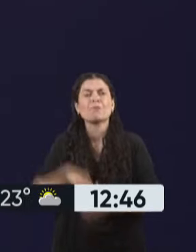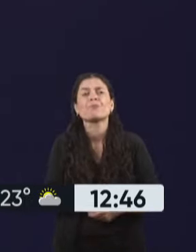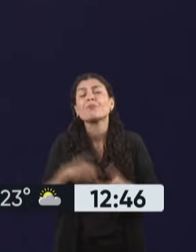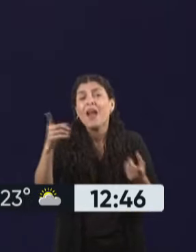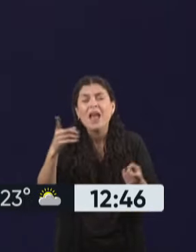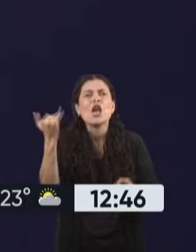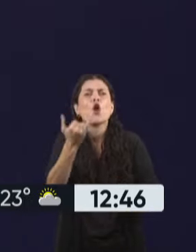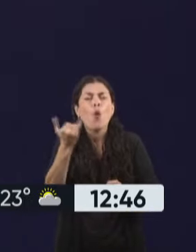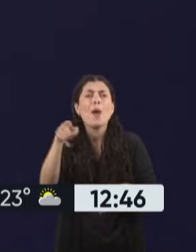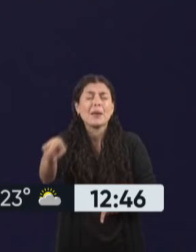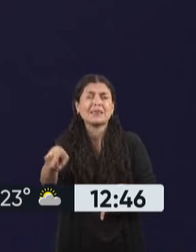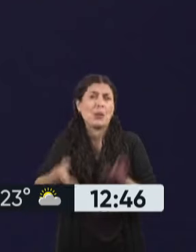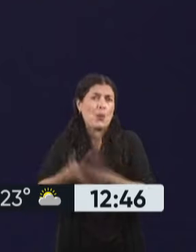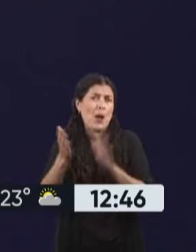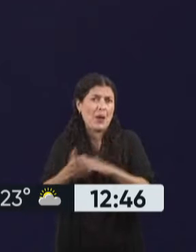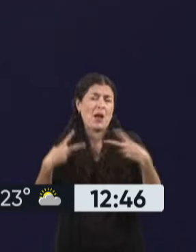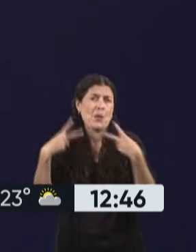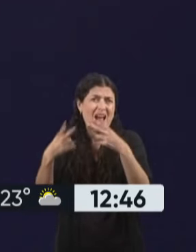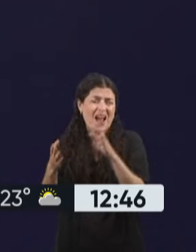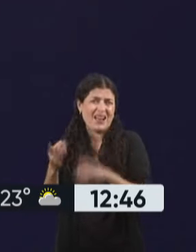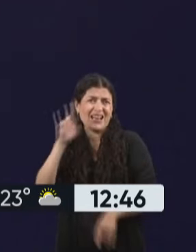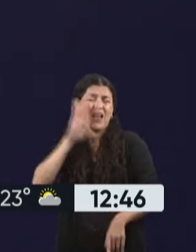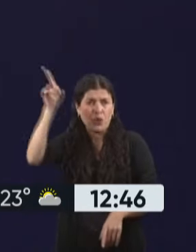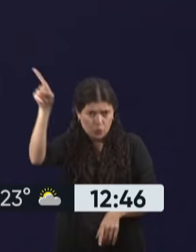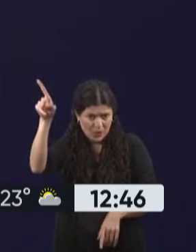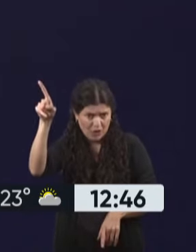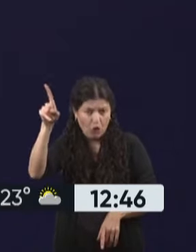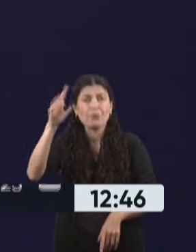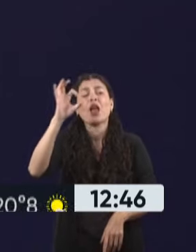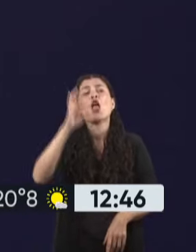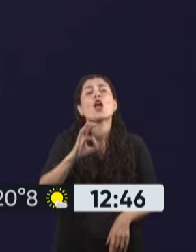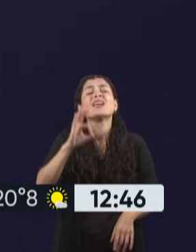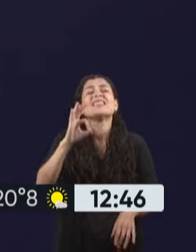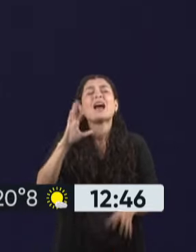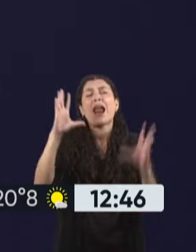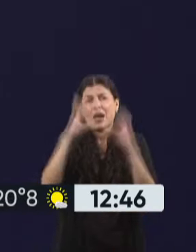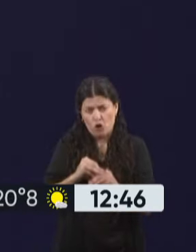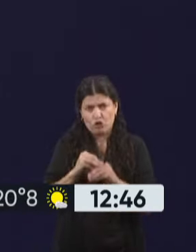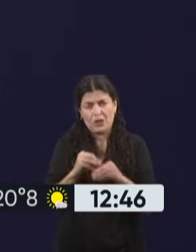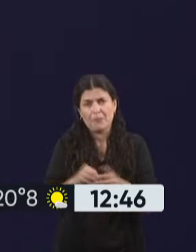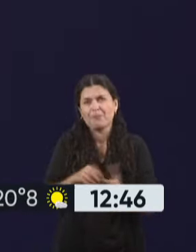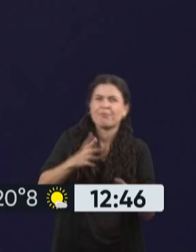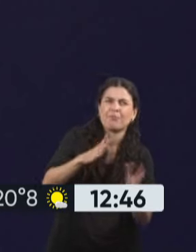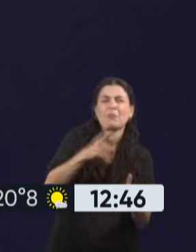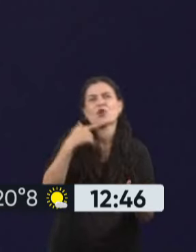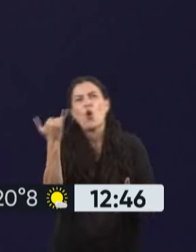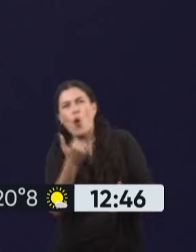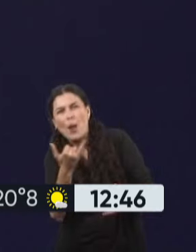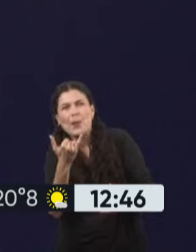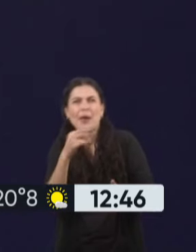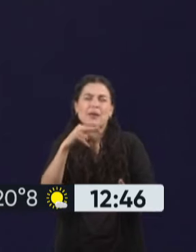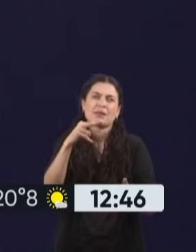el jueves a las 0:10, o sea, miércoles pasada la